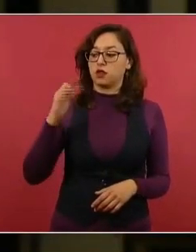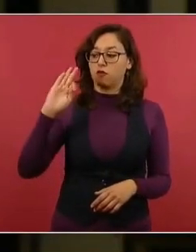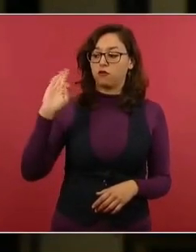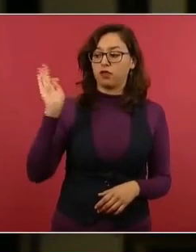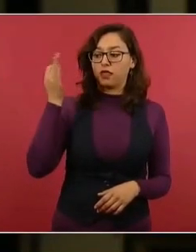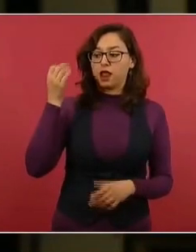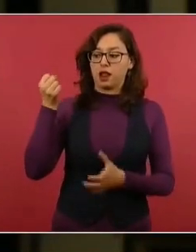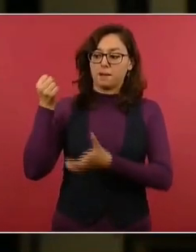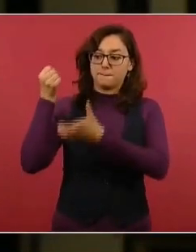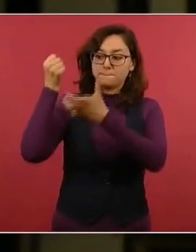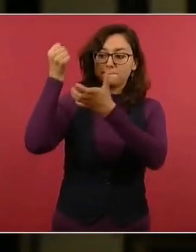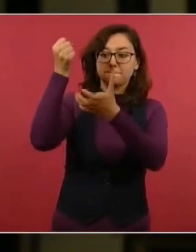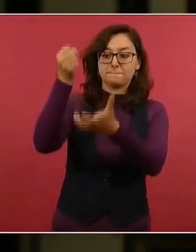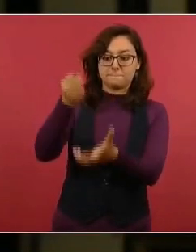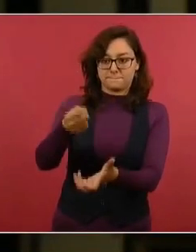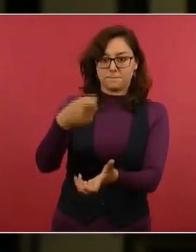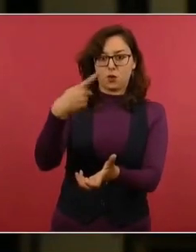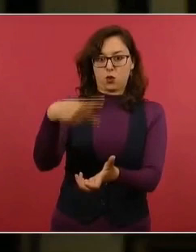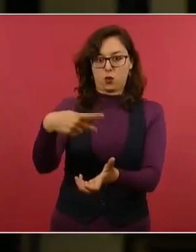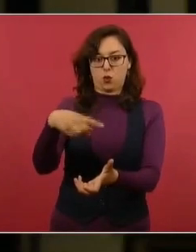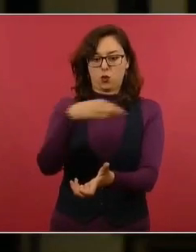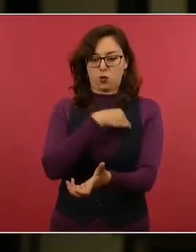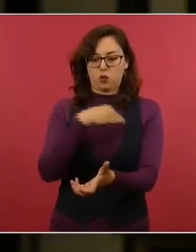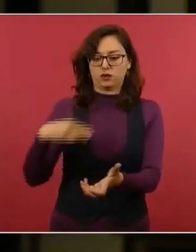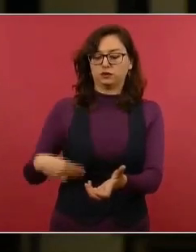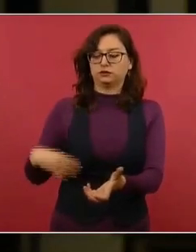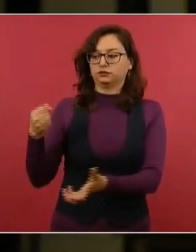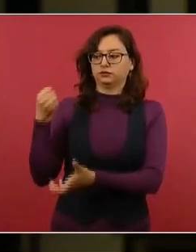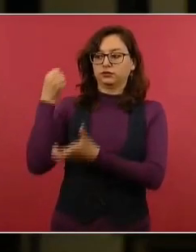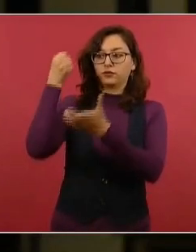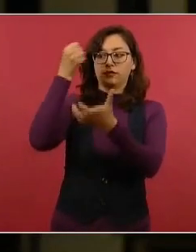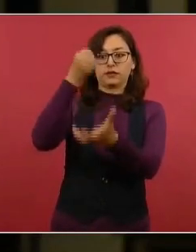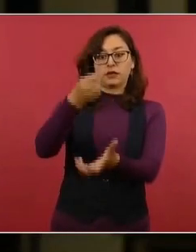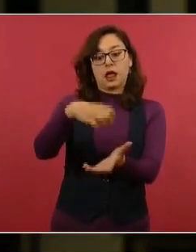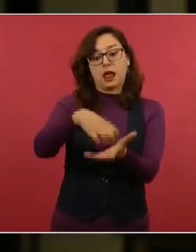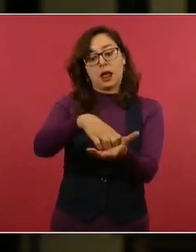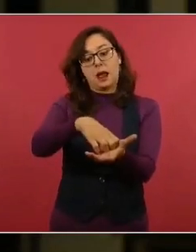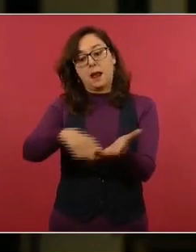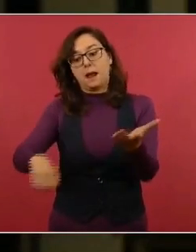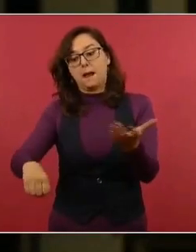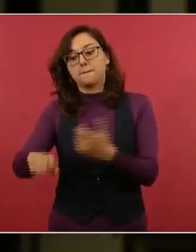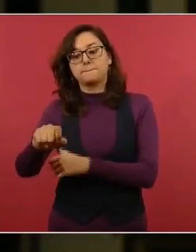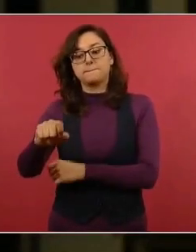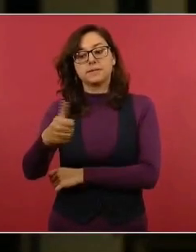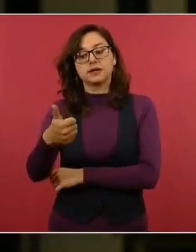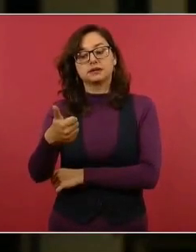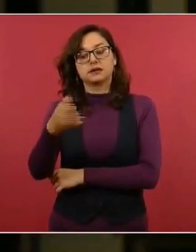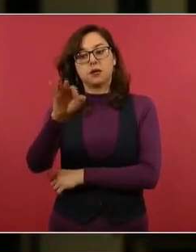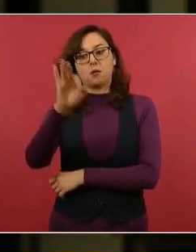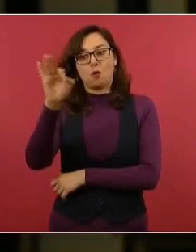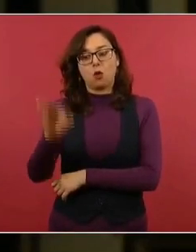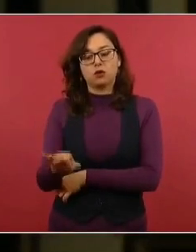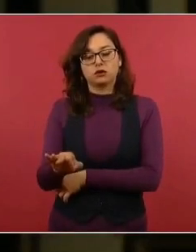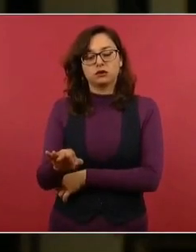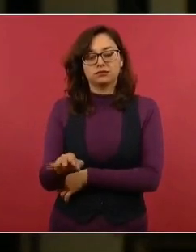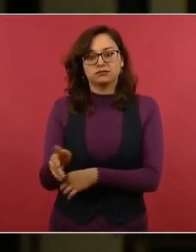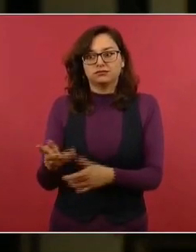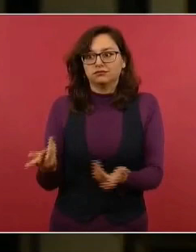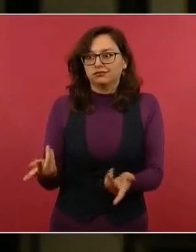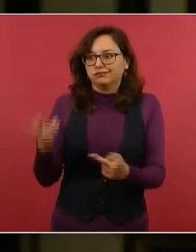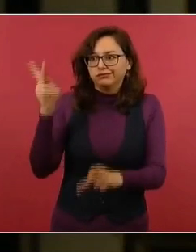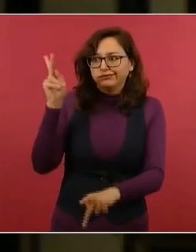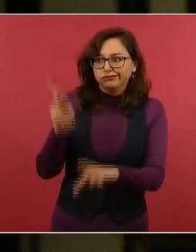quitando para pagar este proyecto. ¿No habrá una forma de que la Comisión Federal